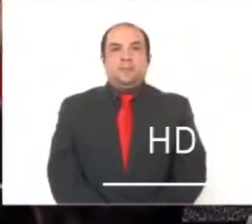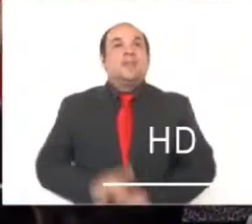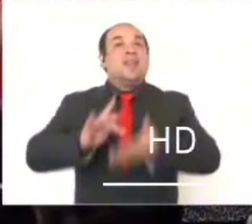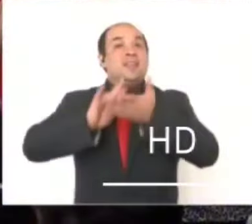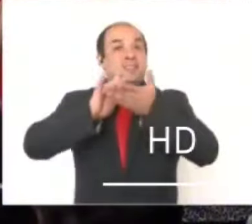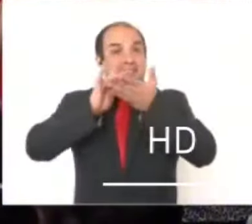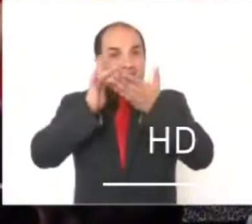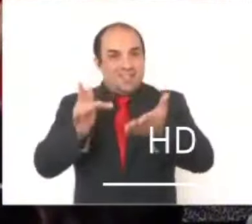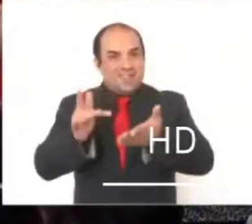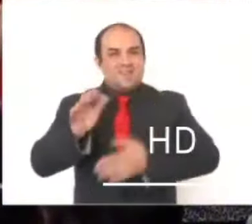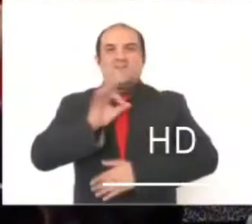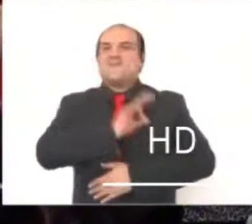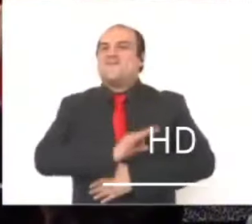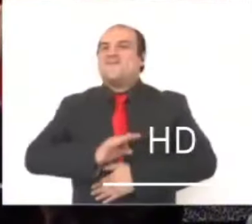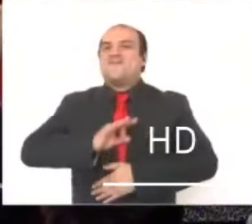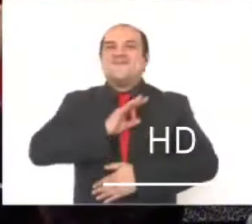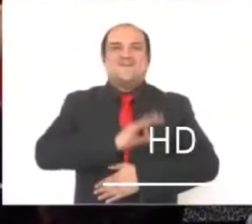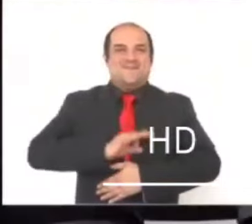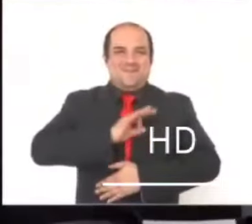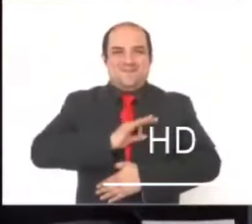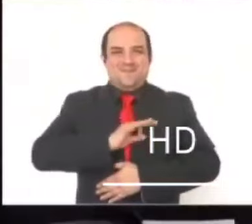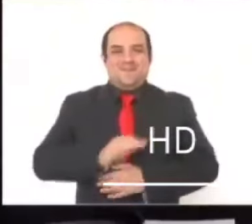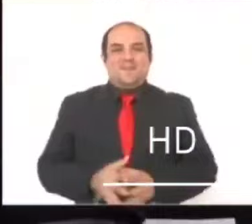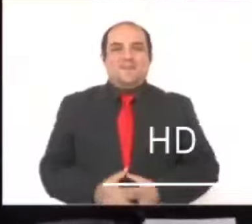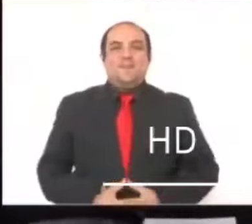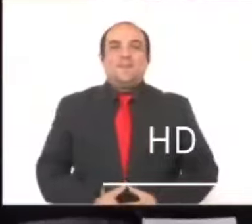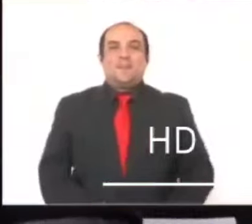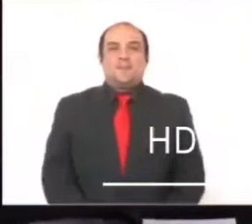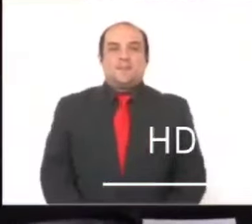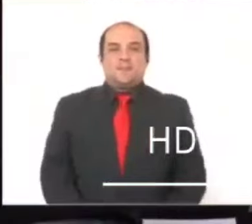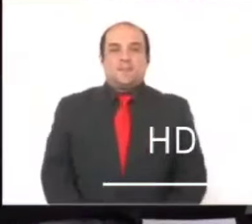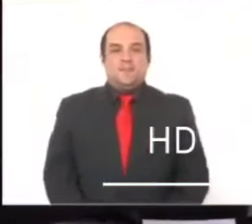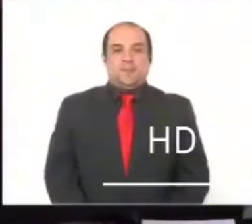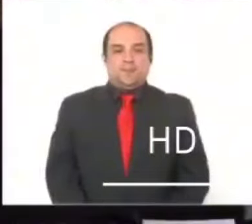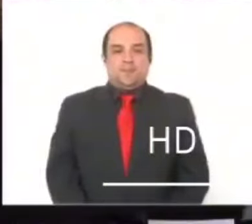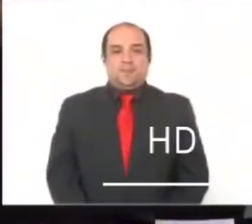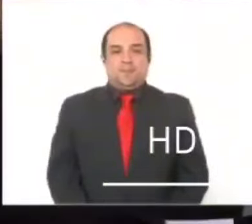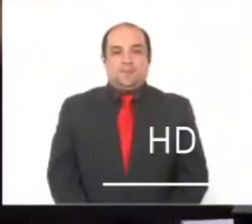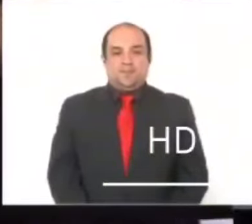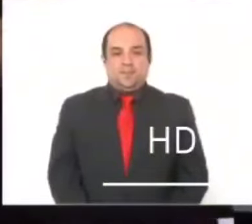Muchas gracias y muchas, muchas felicidades.